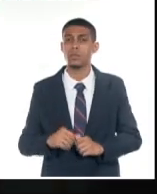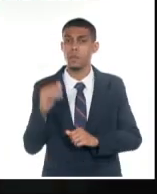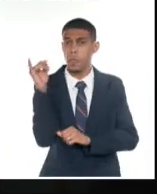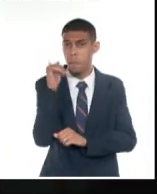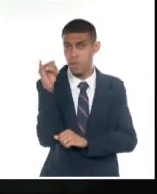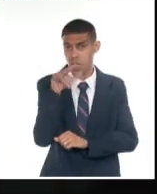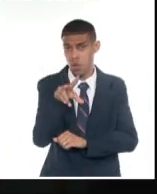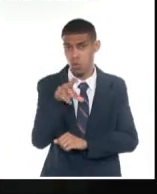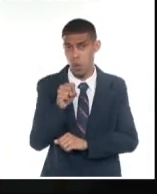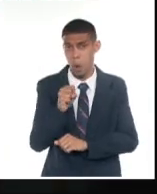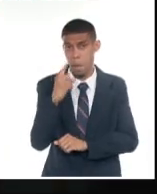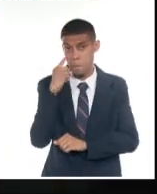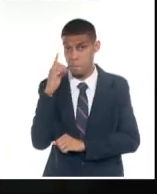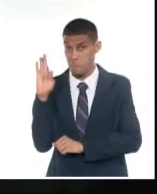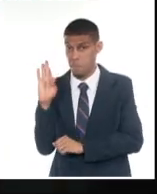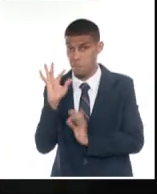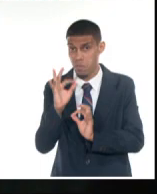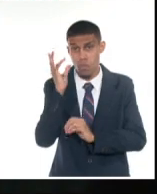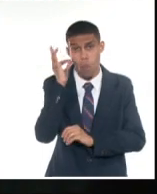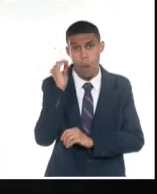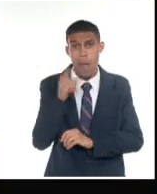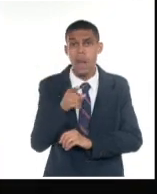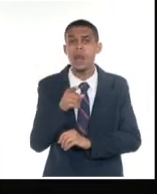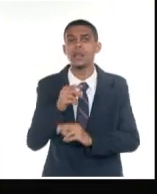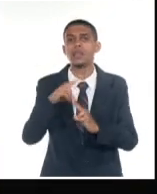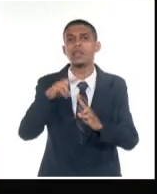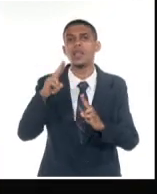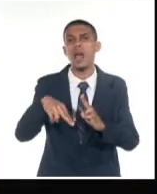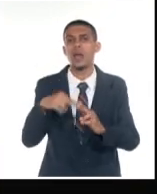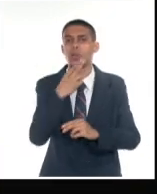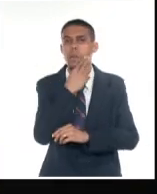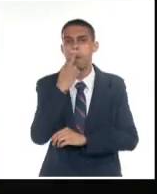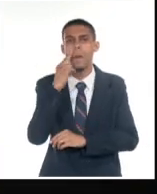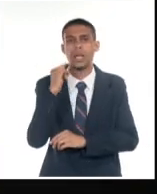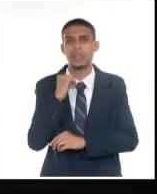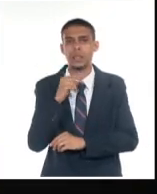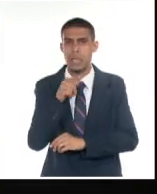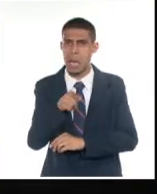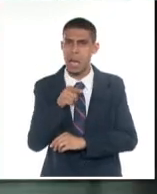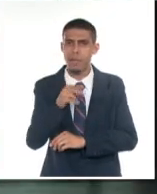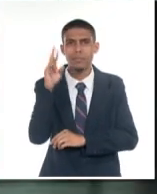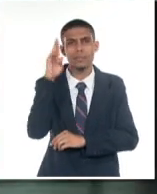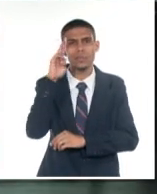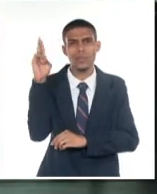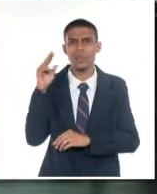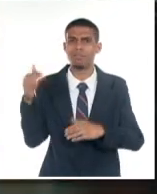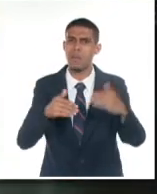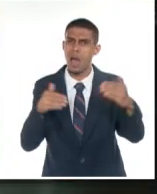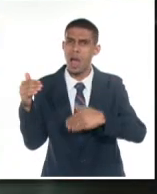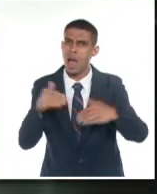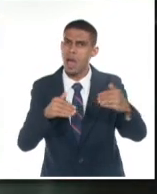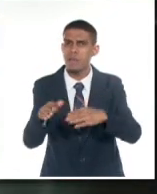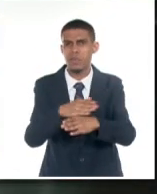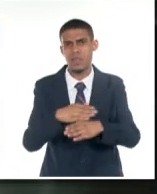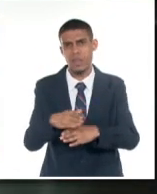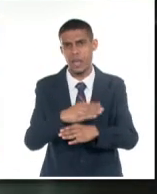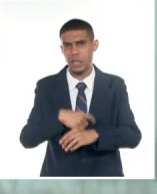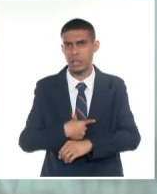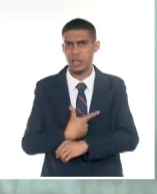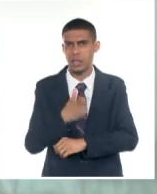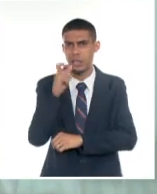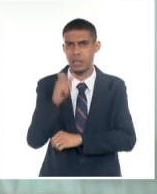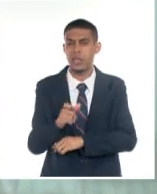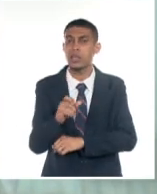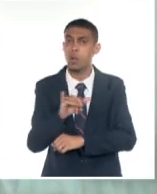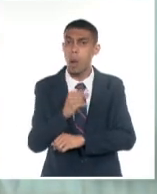Mariana, una ópera de amor, tuvo lugar en el Teatro Martí, homenaje al que asistieron muchos artistas que conocieron a la soprano